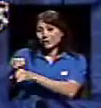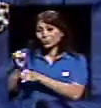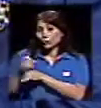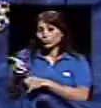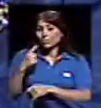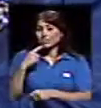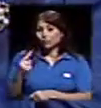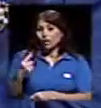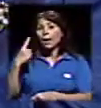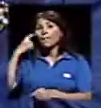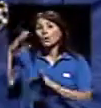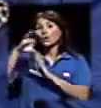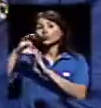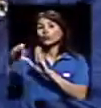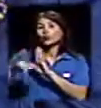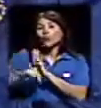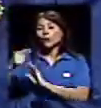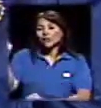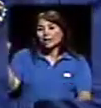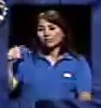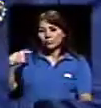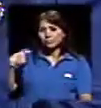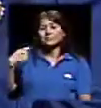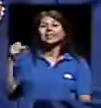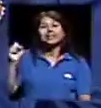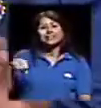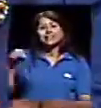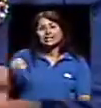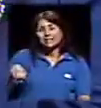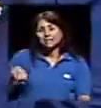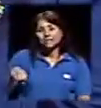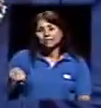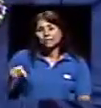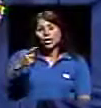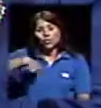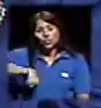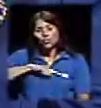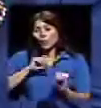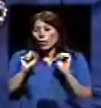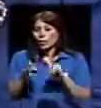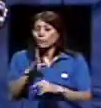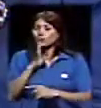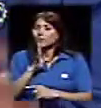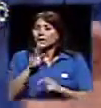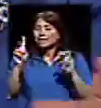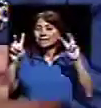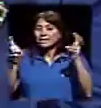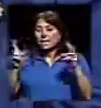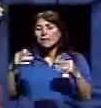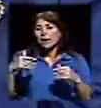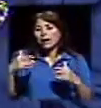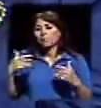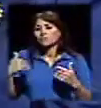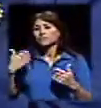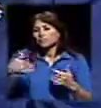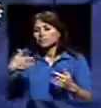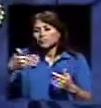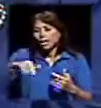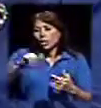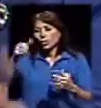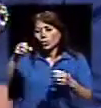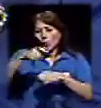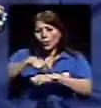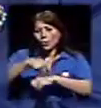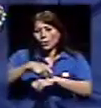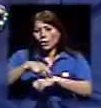por mandato constitucional. Uh-huh. Y sí, efectivamente podríamos hablar de ese tema en alguna otra